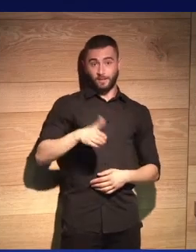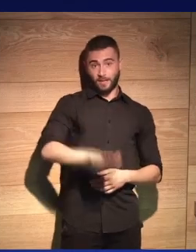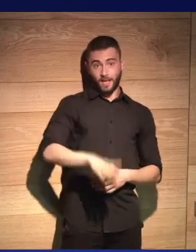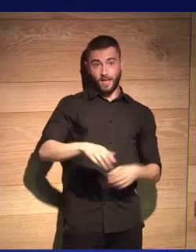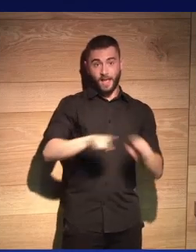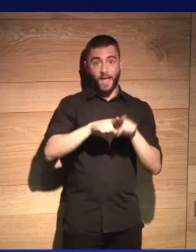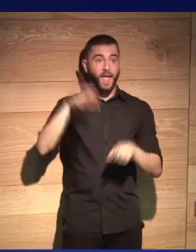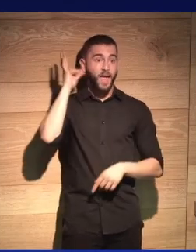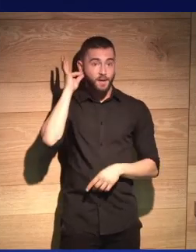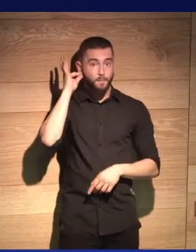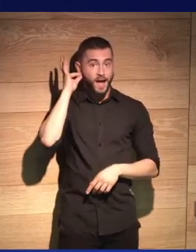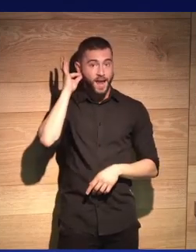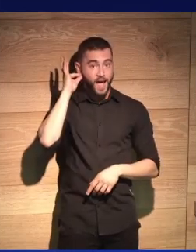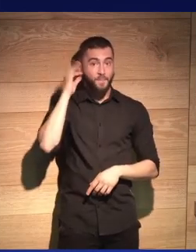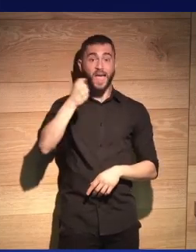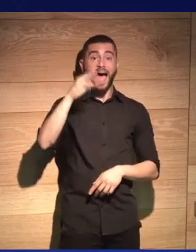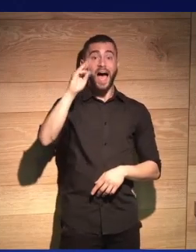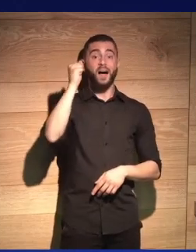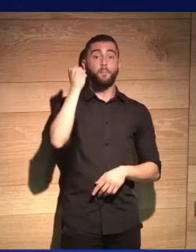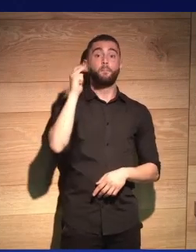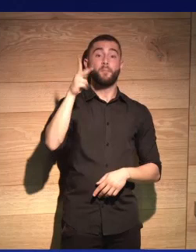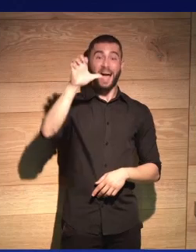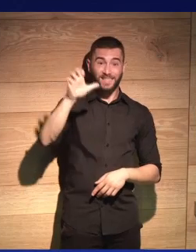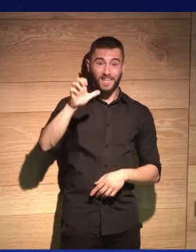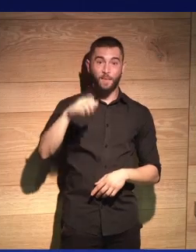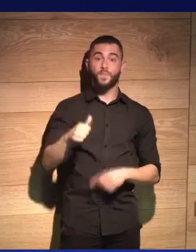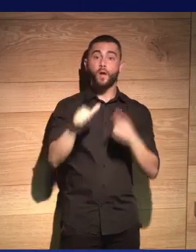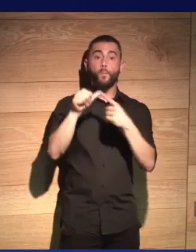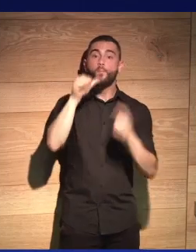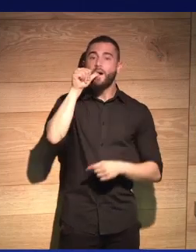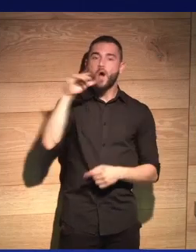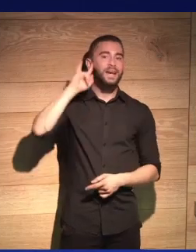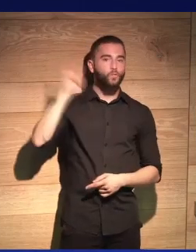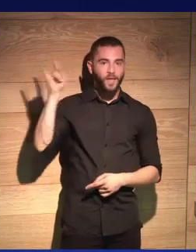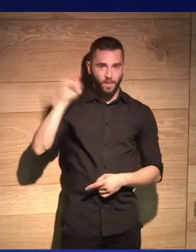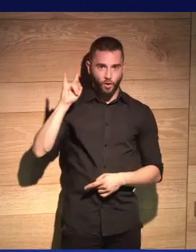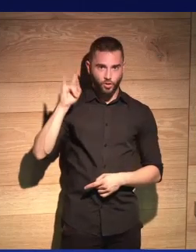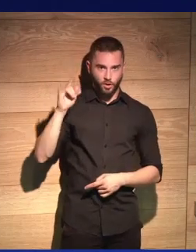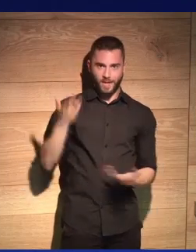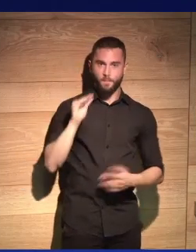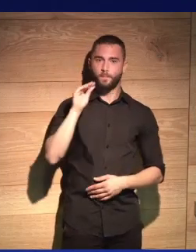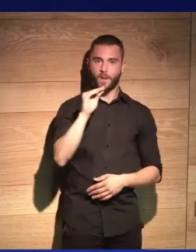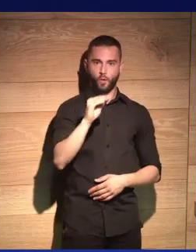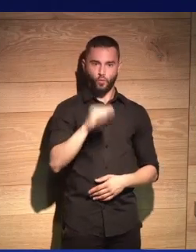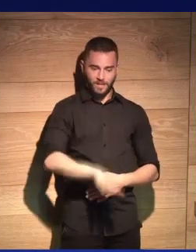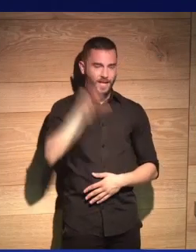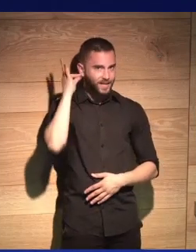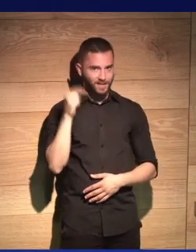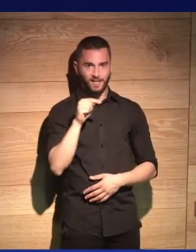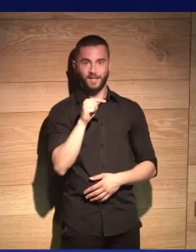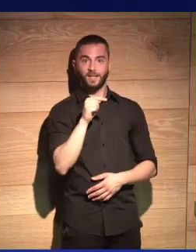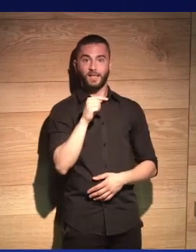nombre sería Pulgar Ruidoso. ¿Yo? Pregunta la niña, sacándose el dedo de la boca y levantando la cabeza